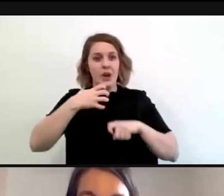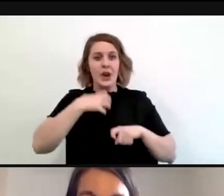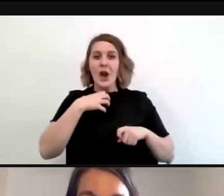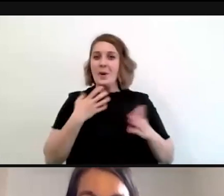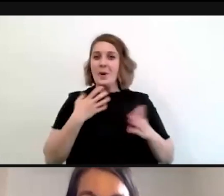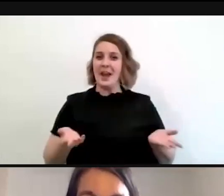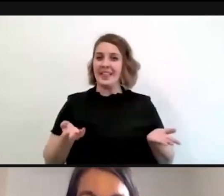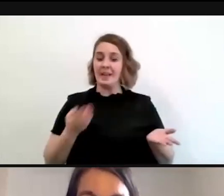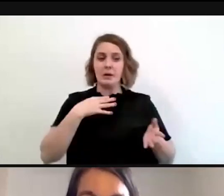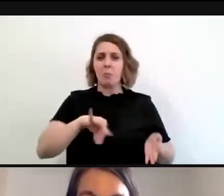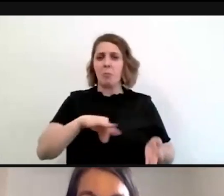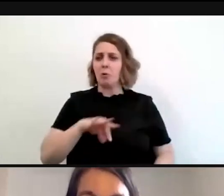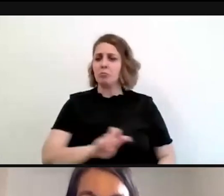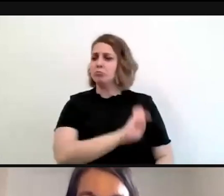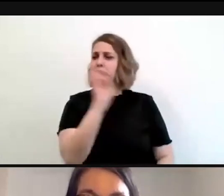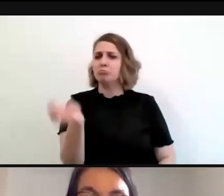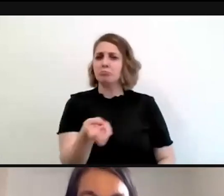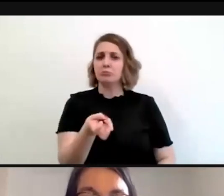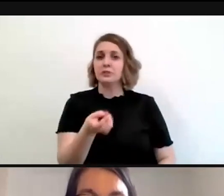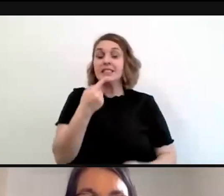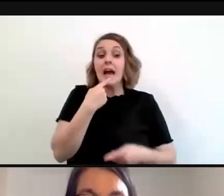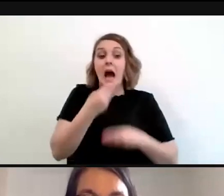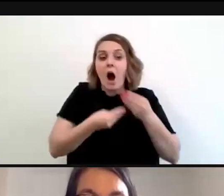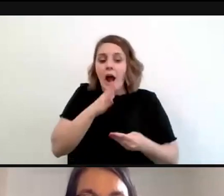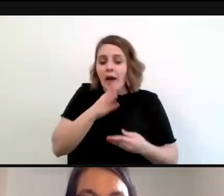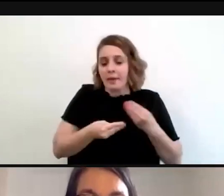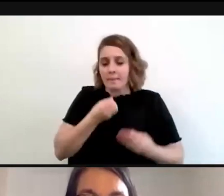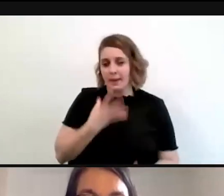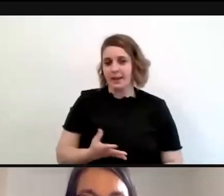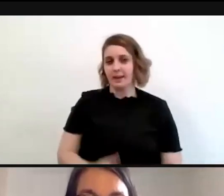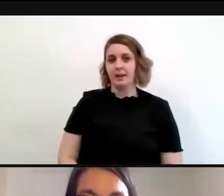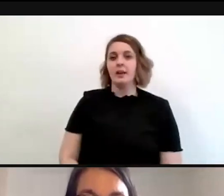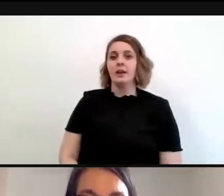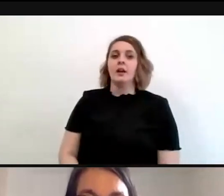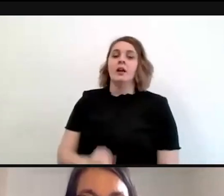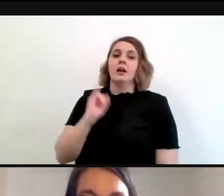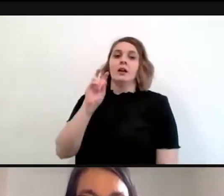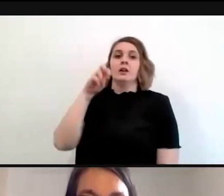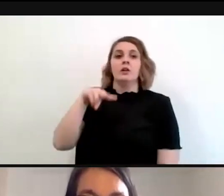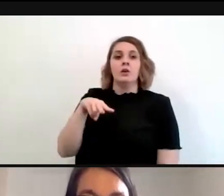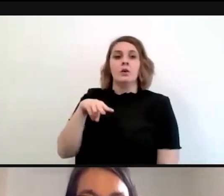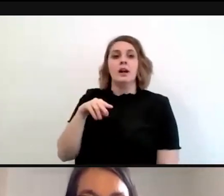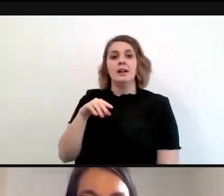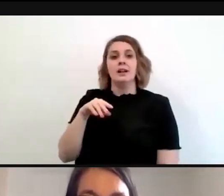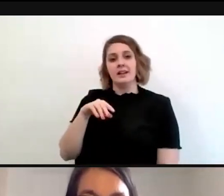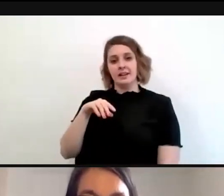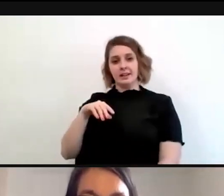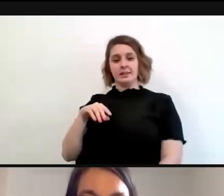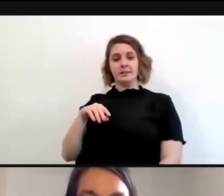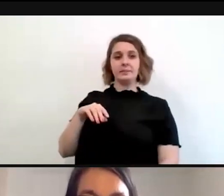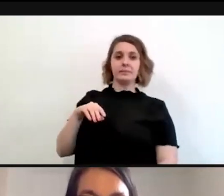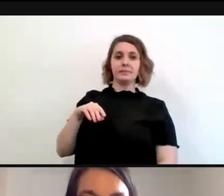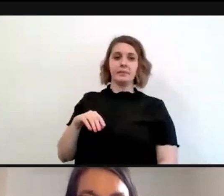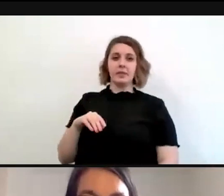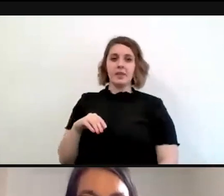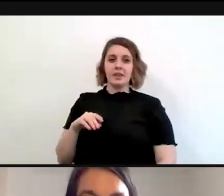muchas posibilidades si las cosas se hacen bien. Juan Francisco, breve. Que como traemos de la edad, pues vamos a ir a los tipos